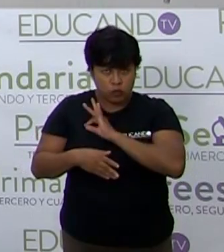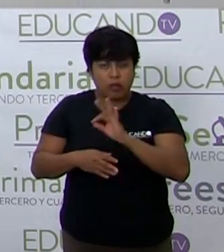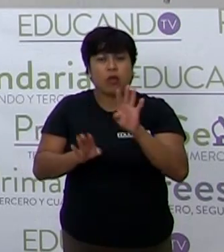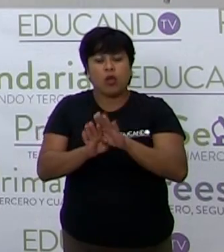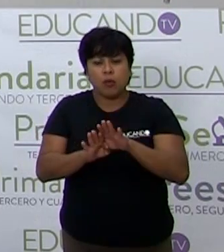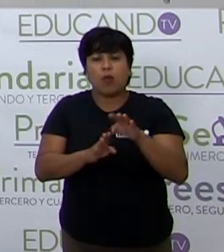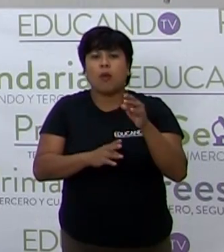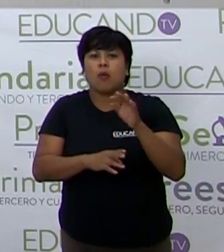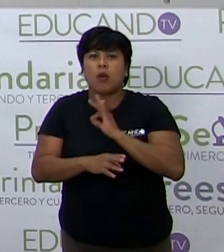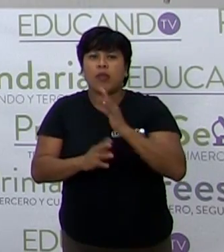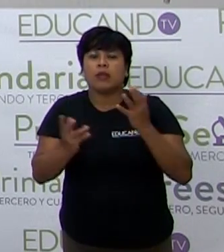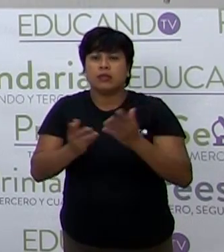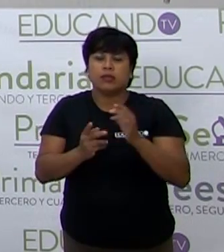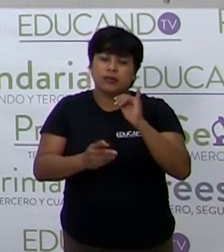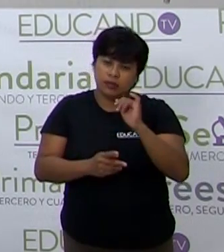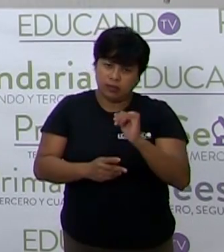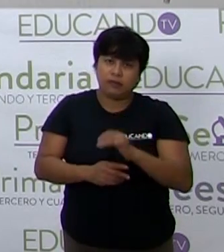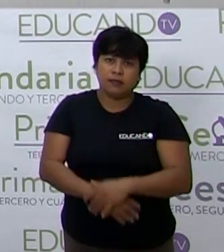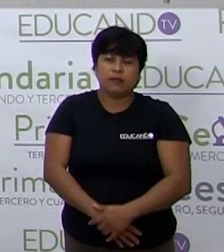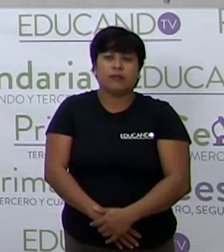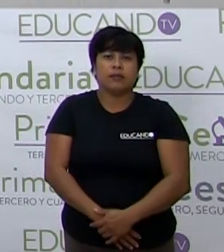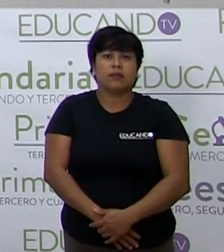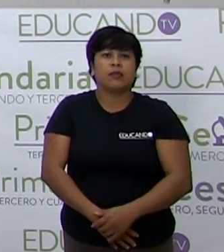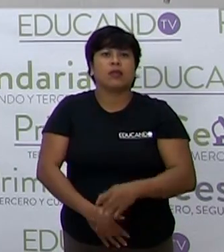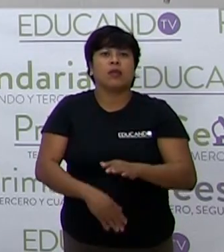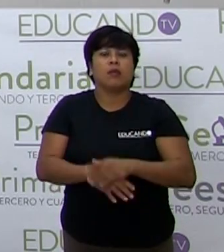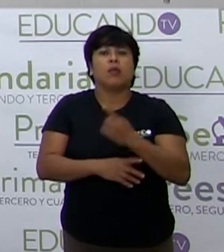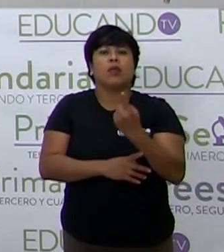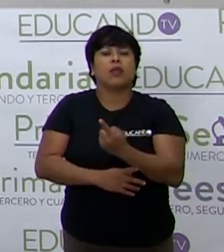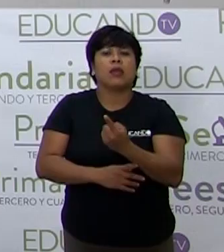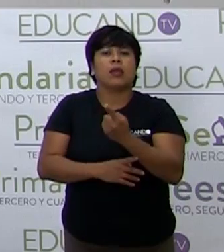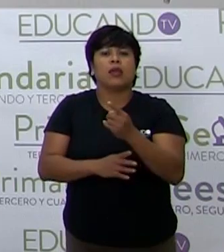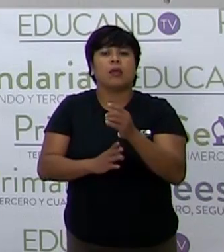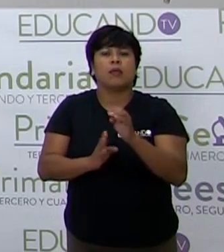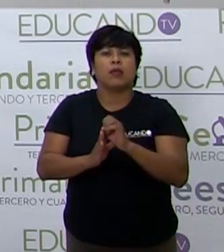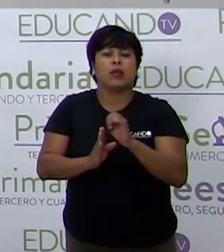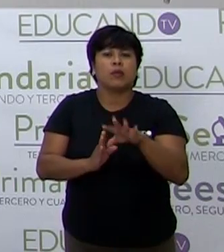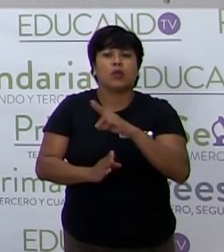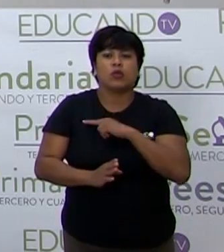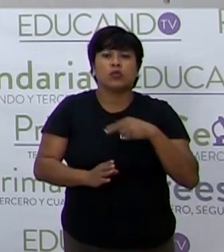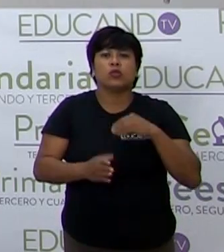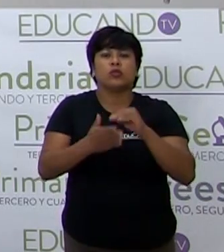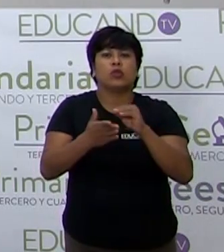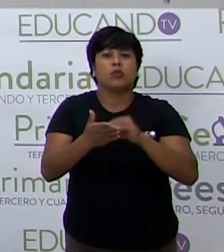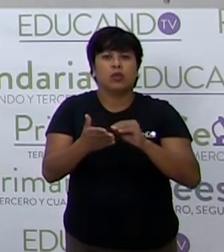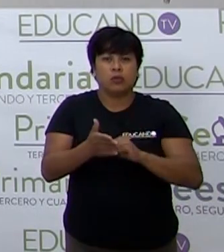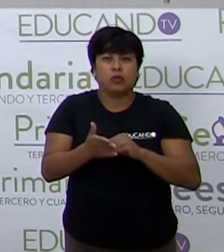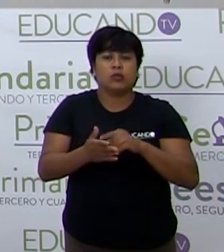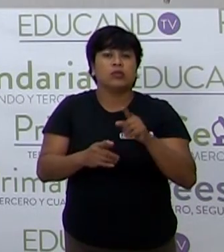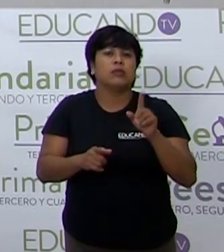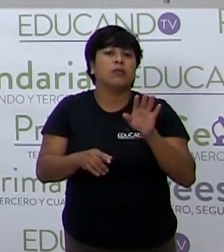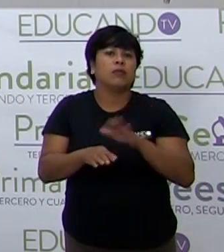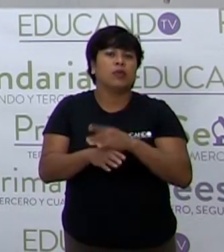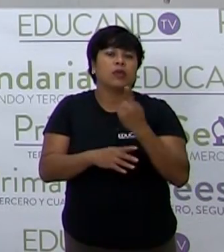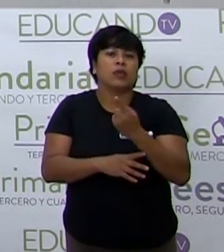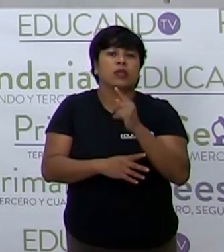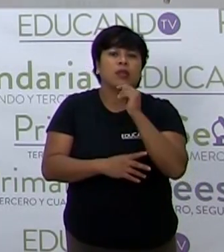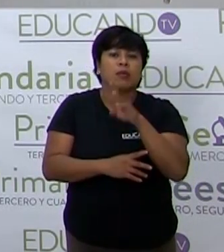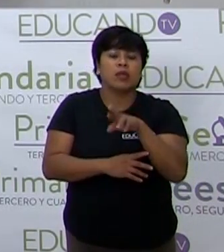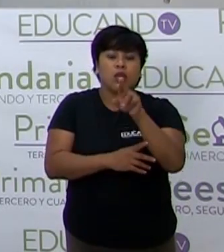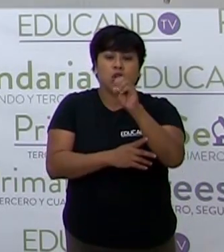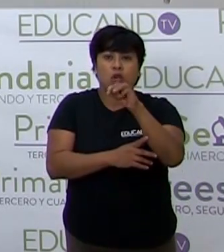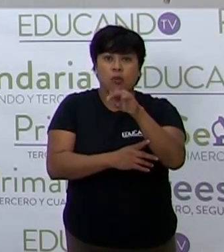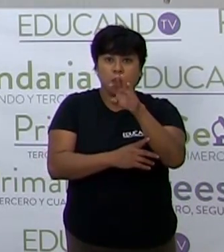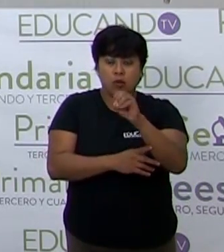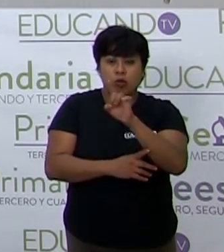a calcularla, por supuesto que sí. ¿Y por qué no aplica esta? Simplemente porque también el rombo